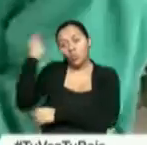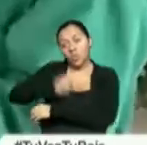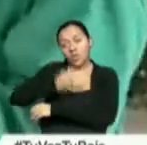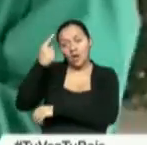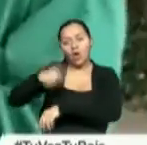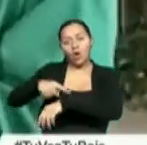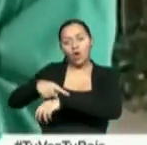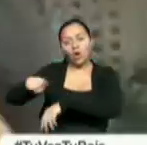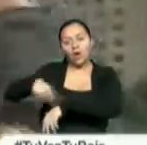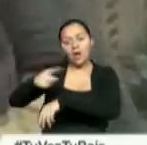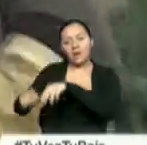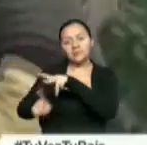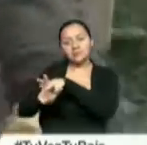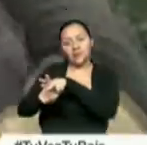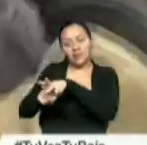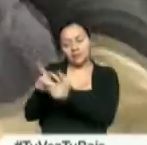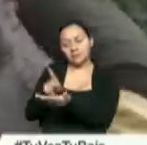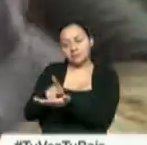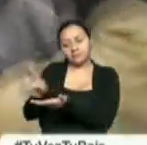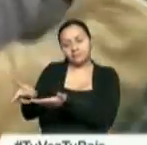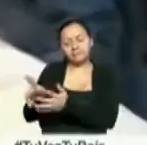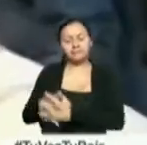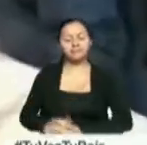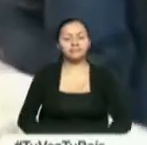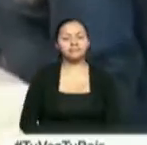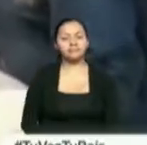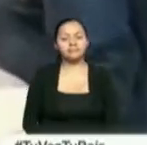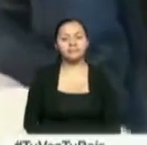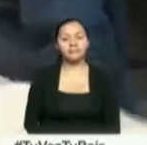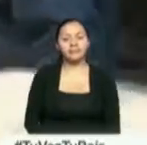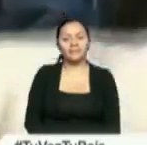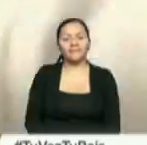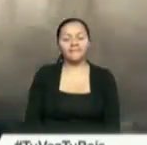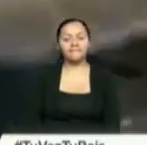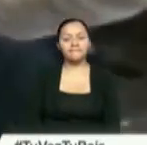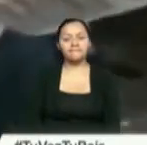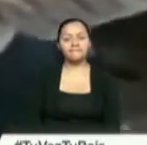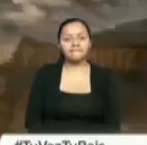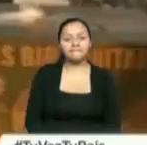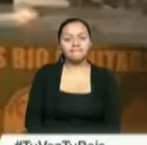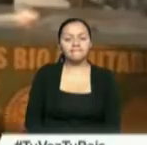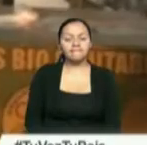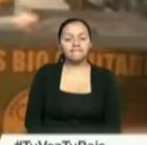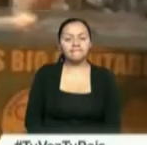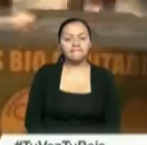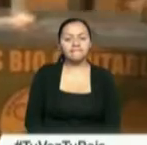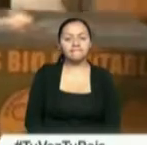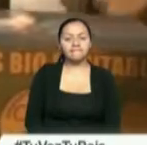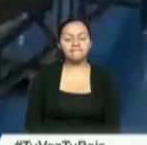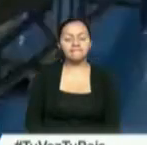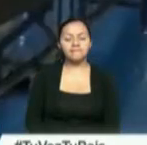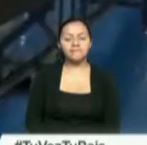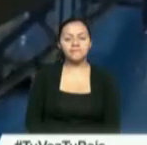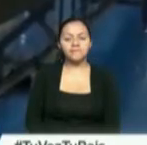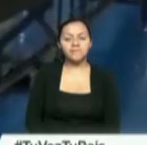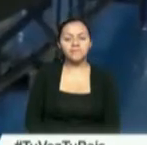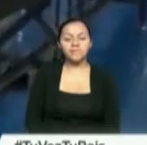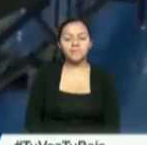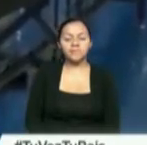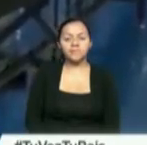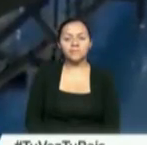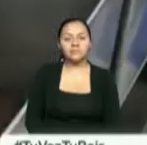remuneración que corresponda con el respectivo recargo por trabajo extraordinario víctor fernando grabó noticiero